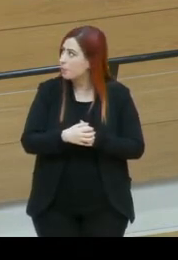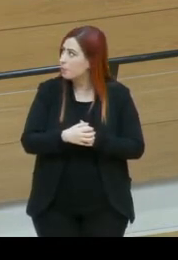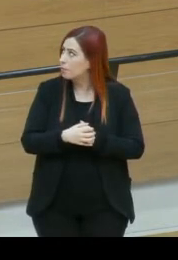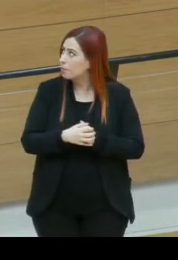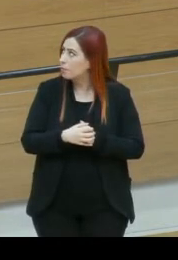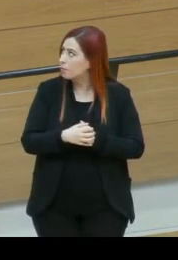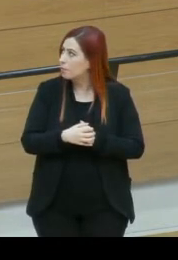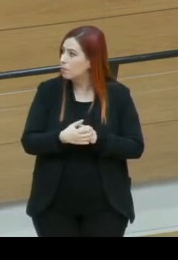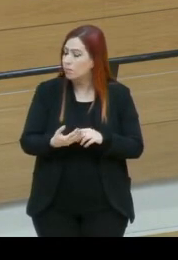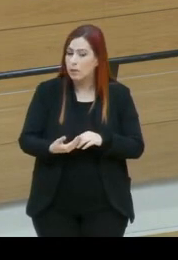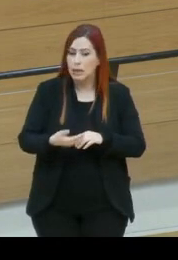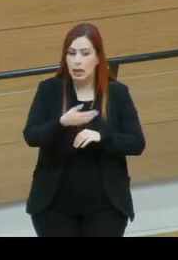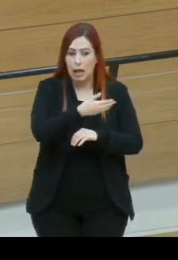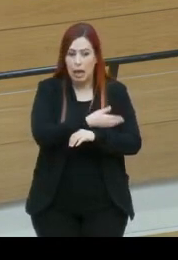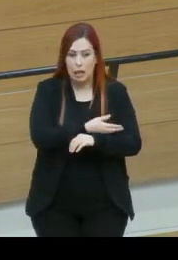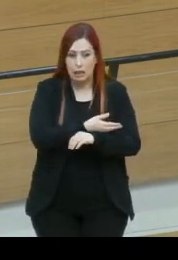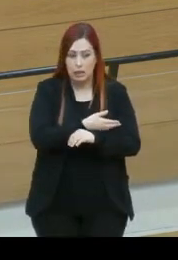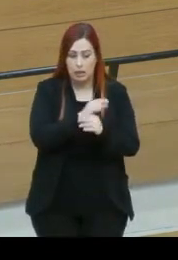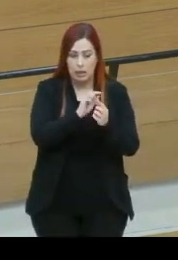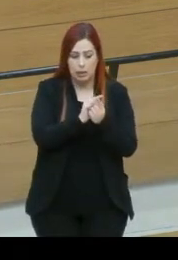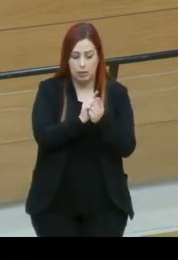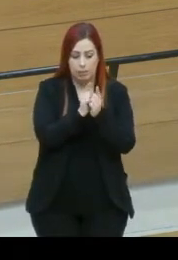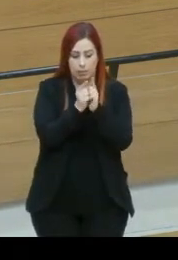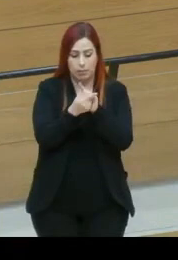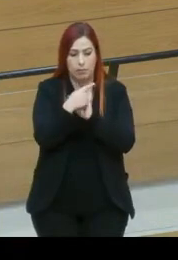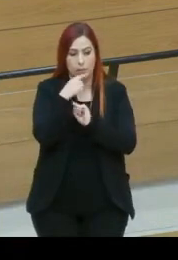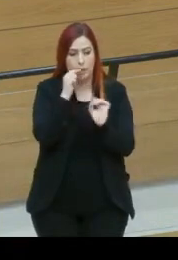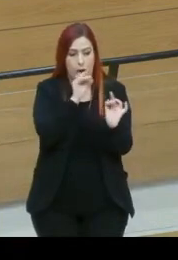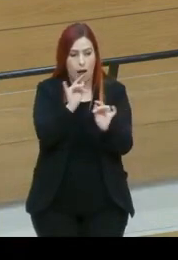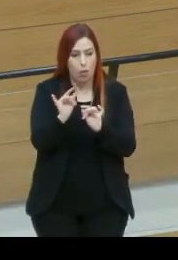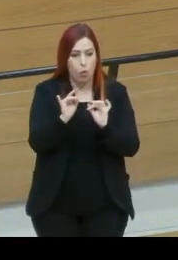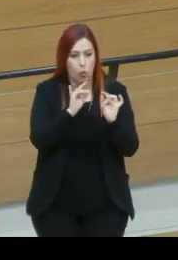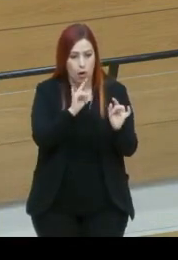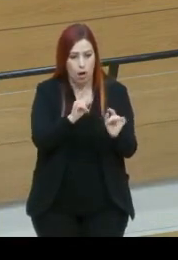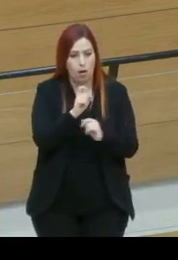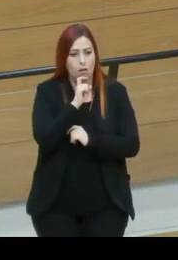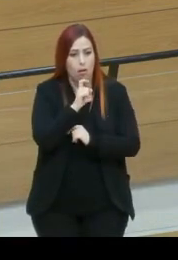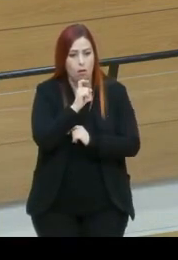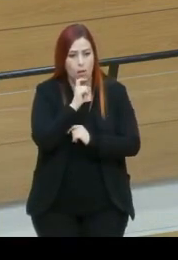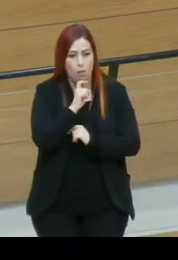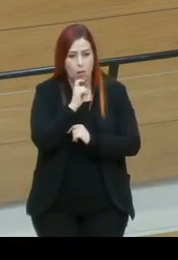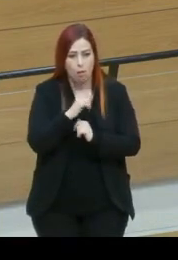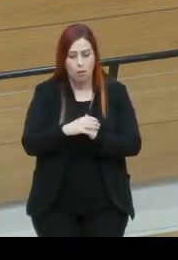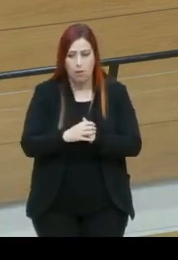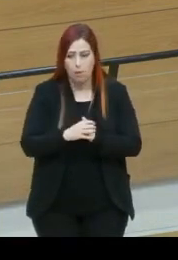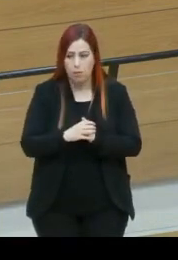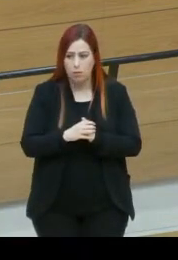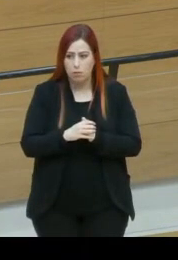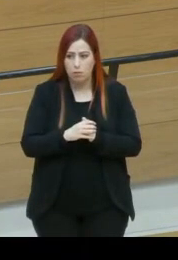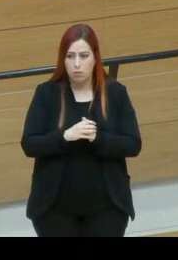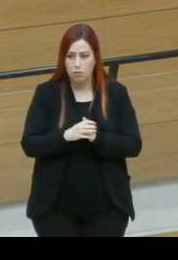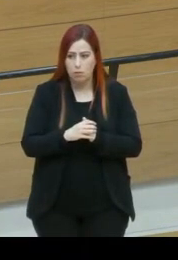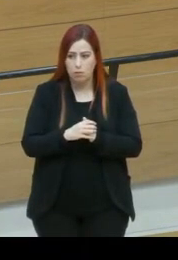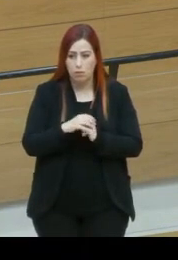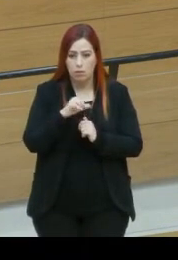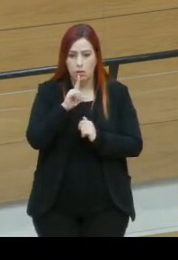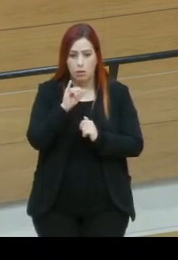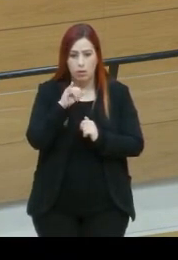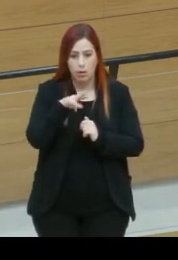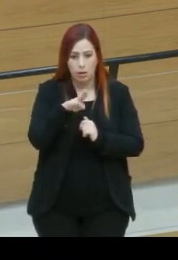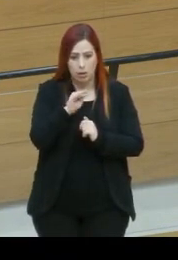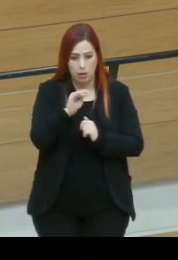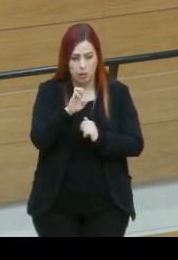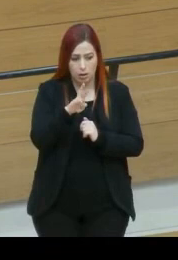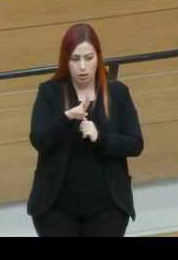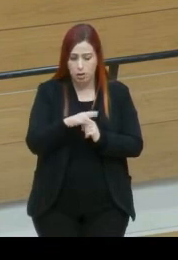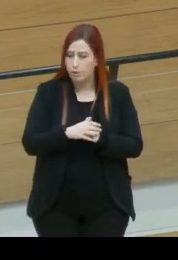funcionalizo previamente el azúcar, ¿vale? Con un linker